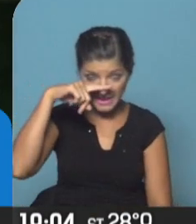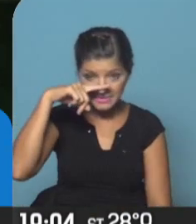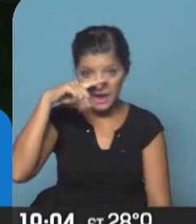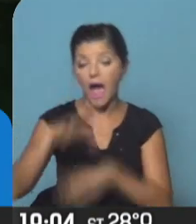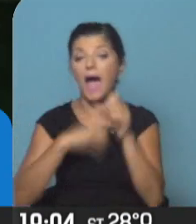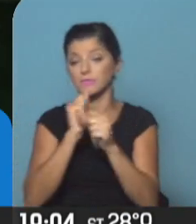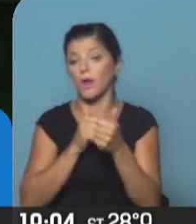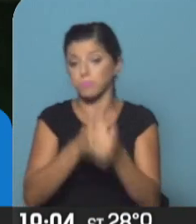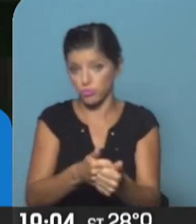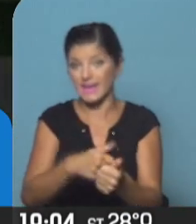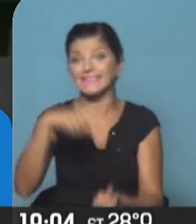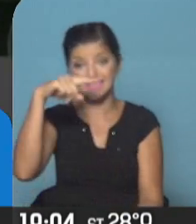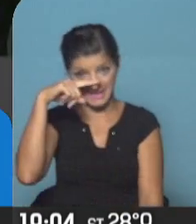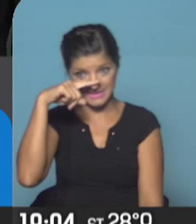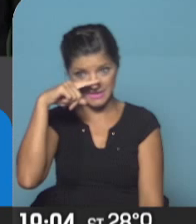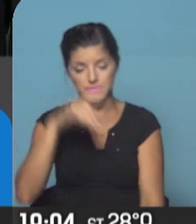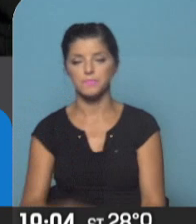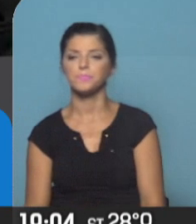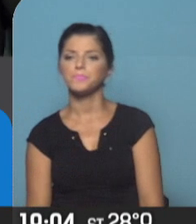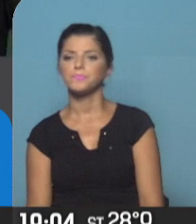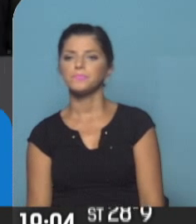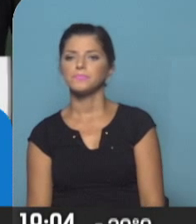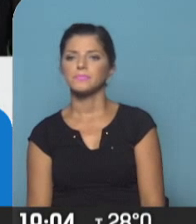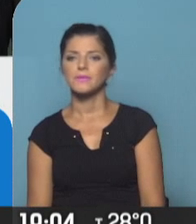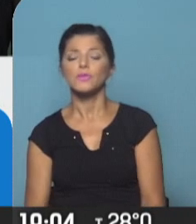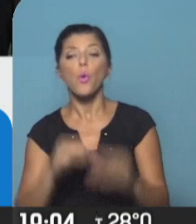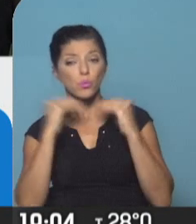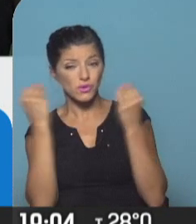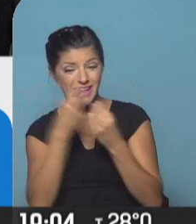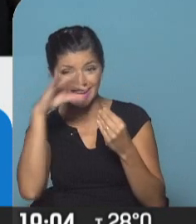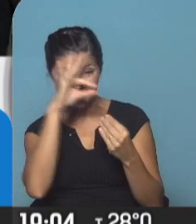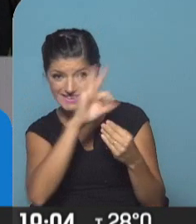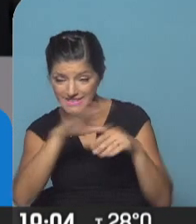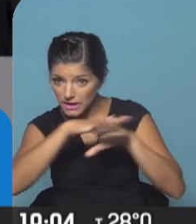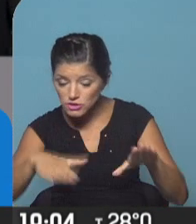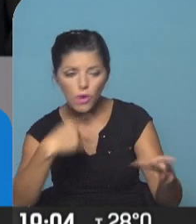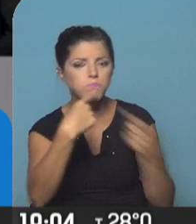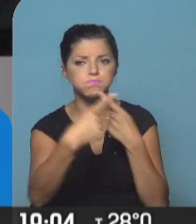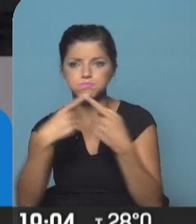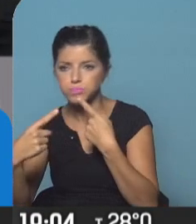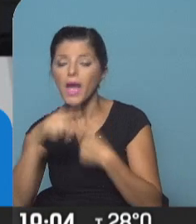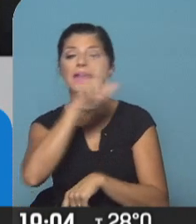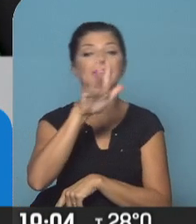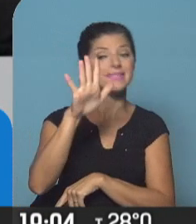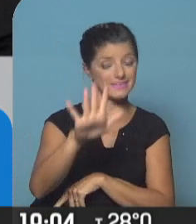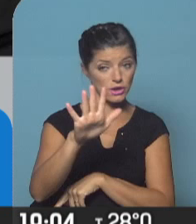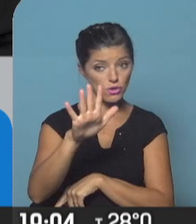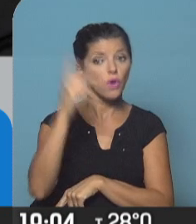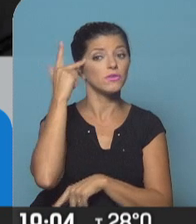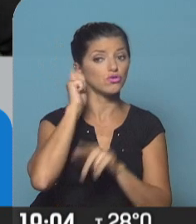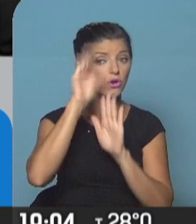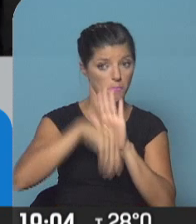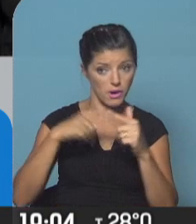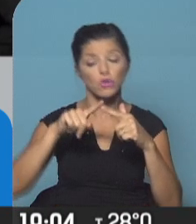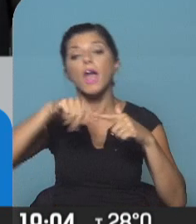abusados. ¿Saben cuánto fue la indagatoria? De 70 jóvenes hasta el momento. 35 menores y 35 que no son